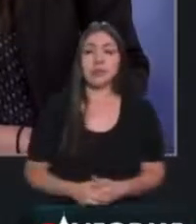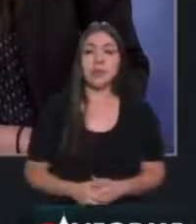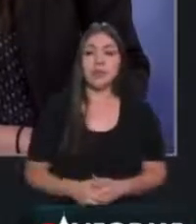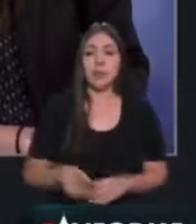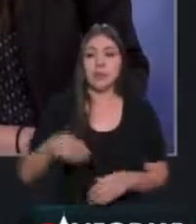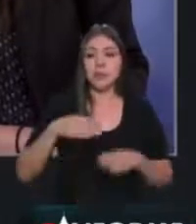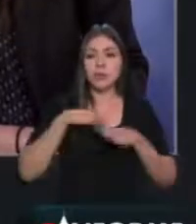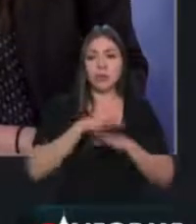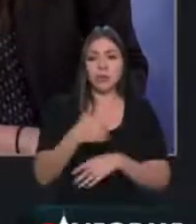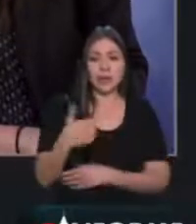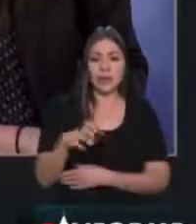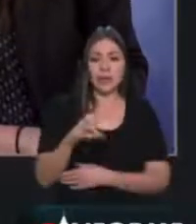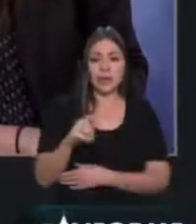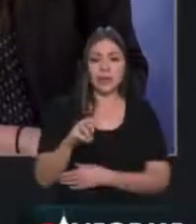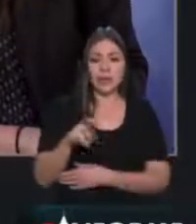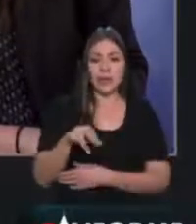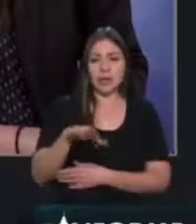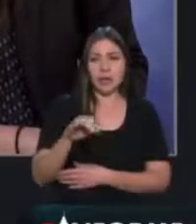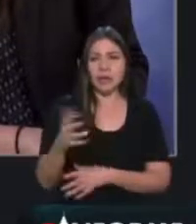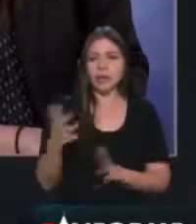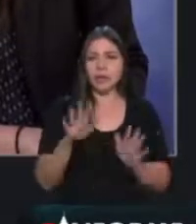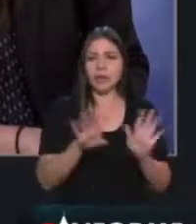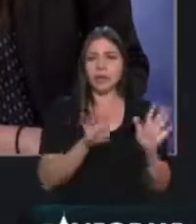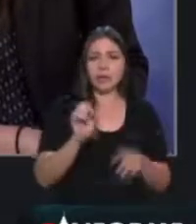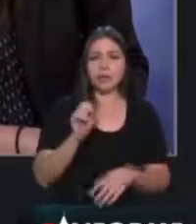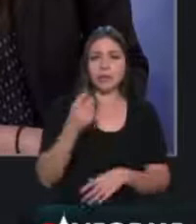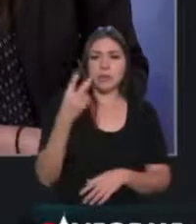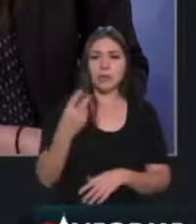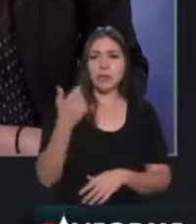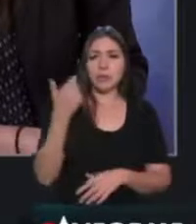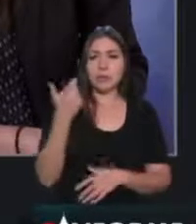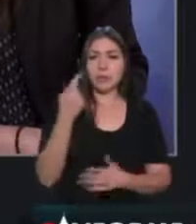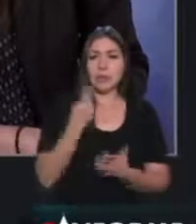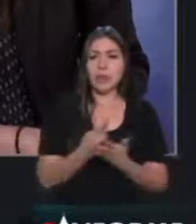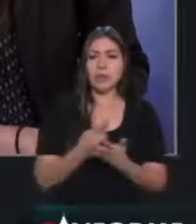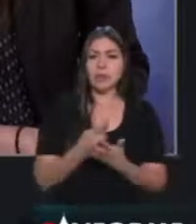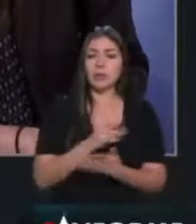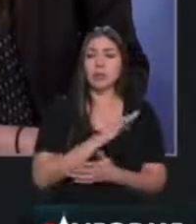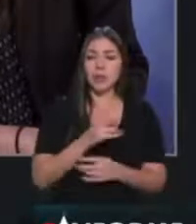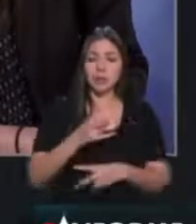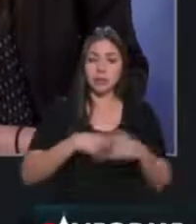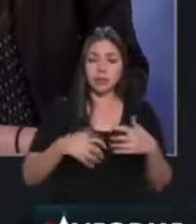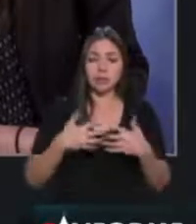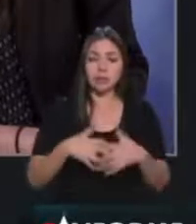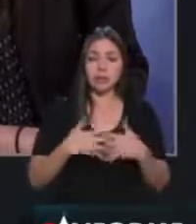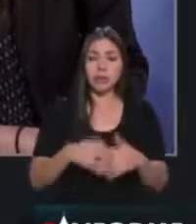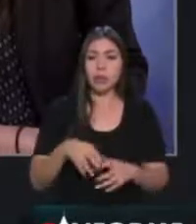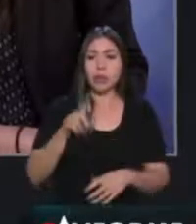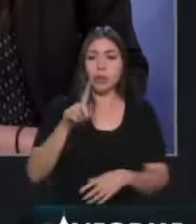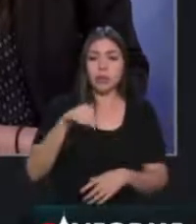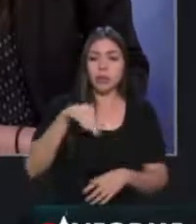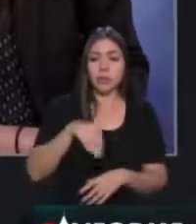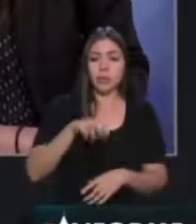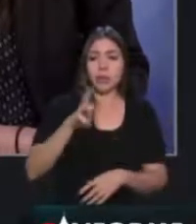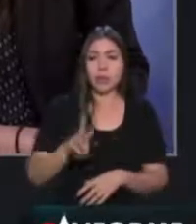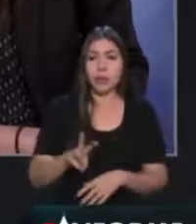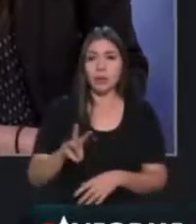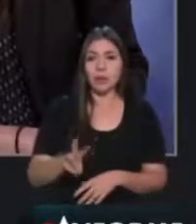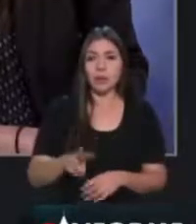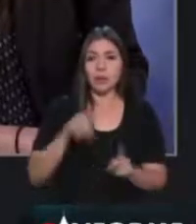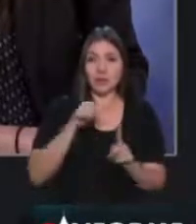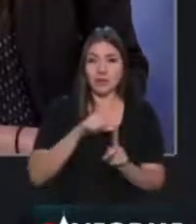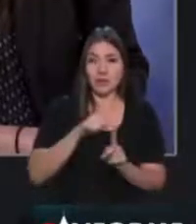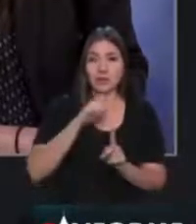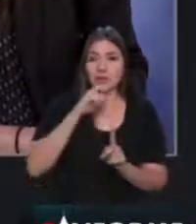geotérmica le cuesta 962 pesos producir 1 megawatt, ¿ok? A un productor independiente, de esos de